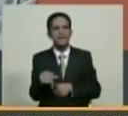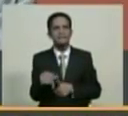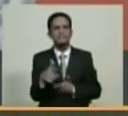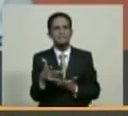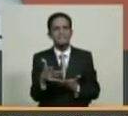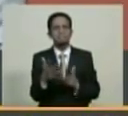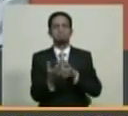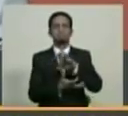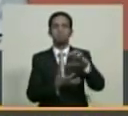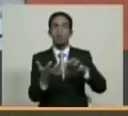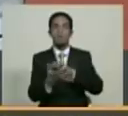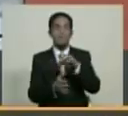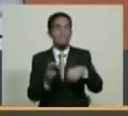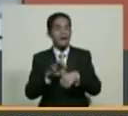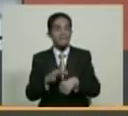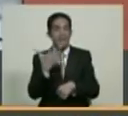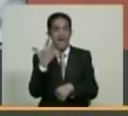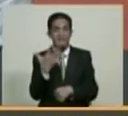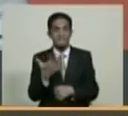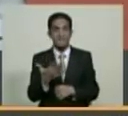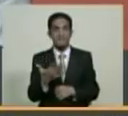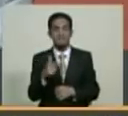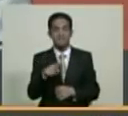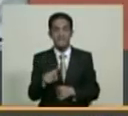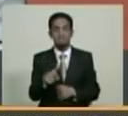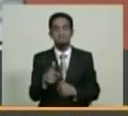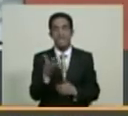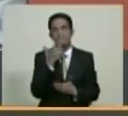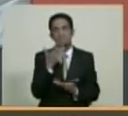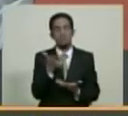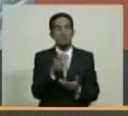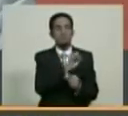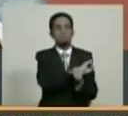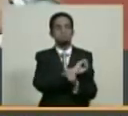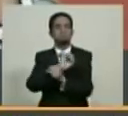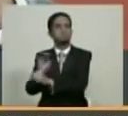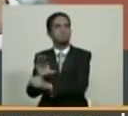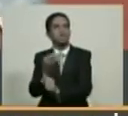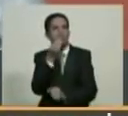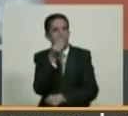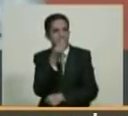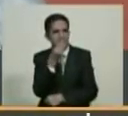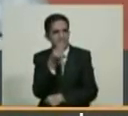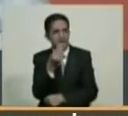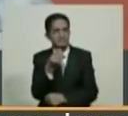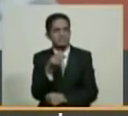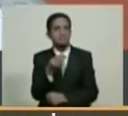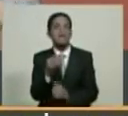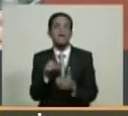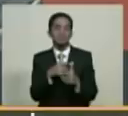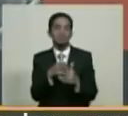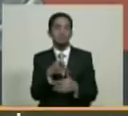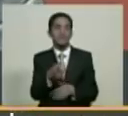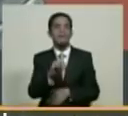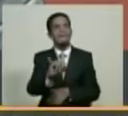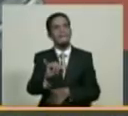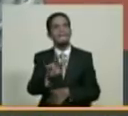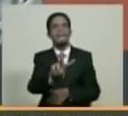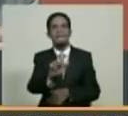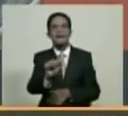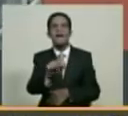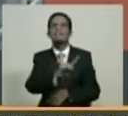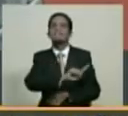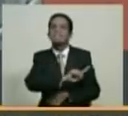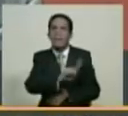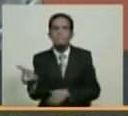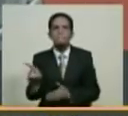de tranca en toda la estructura de costos de los alimentos y los productos que usted nombraba, bueno, el IVA va a ser totalmente exonerado, ellos van a gozar